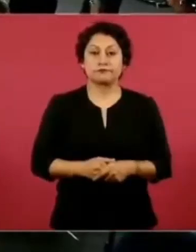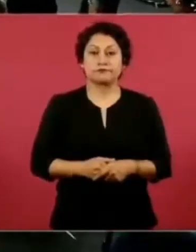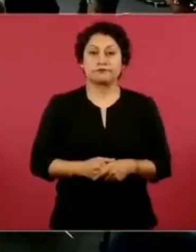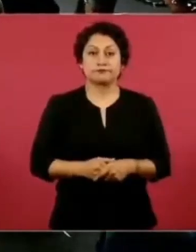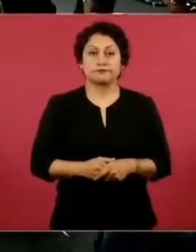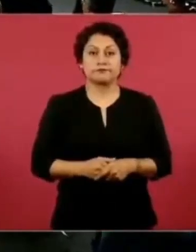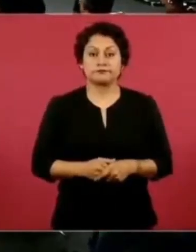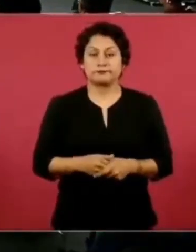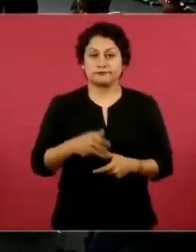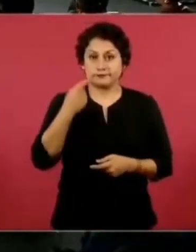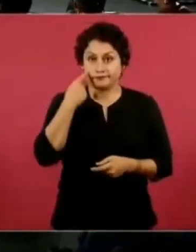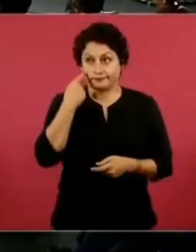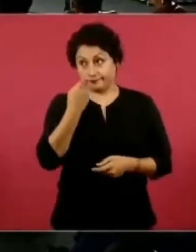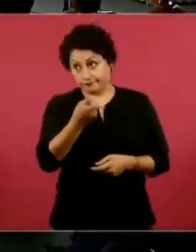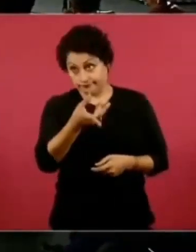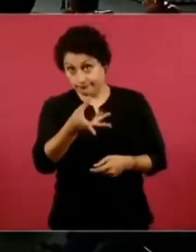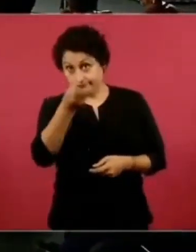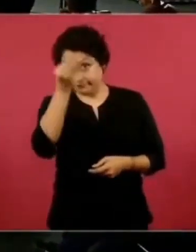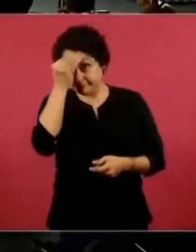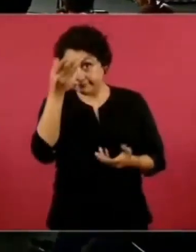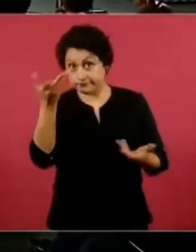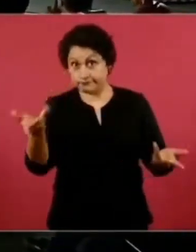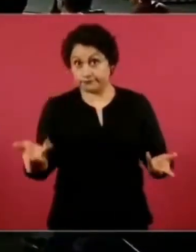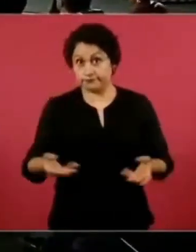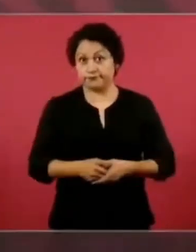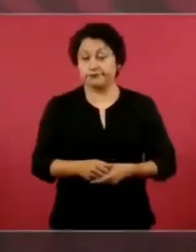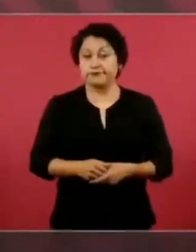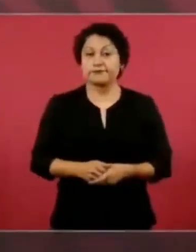Tenga para que aprenda.